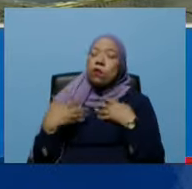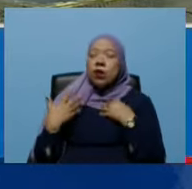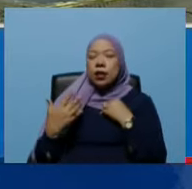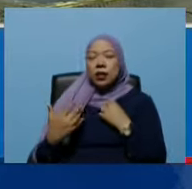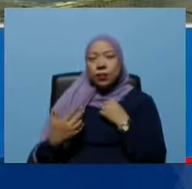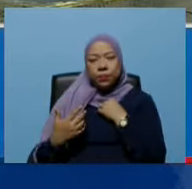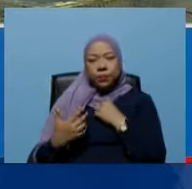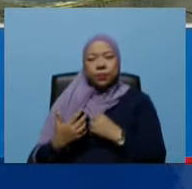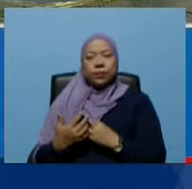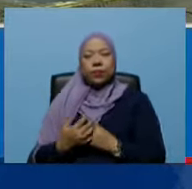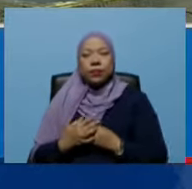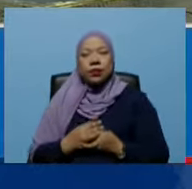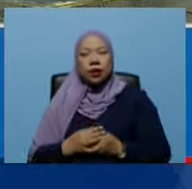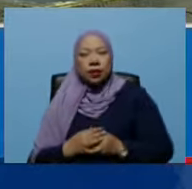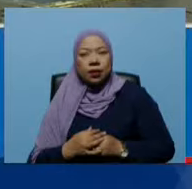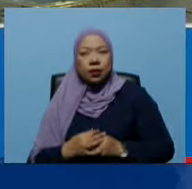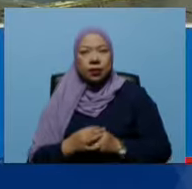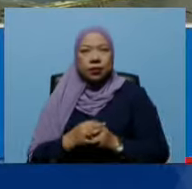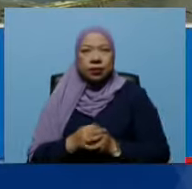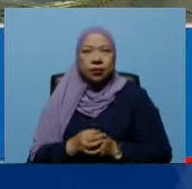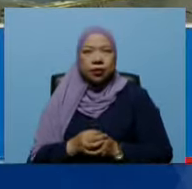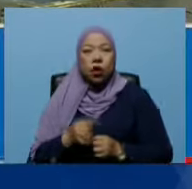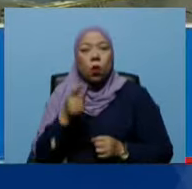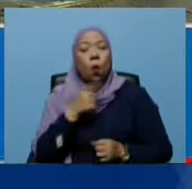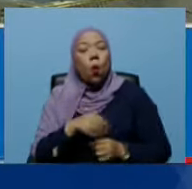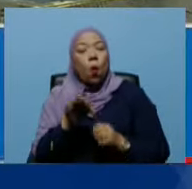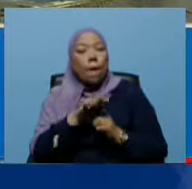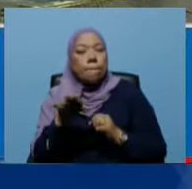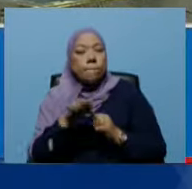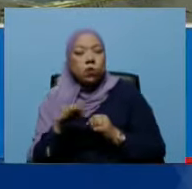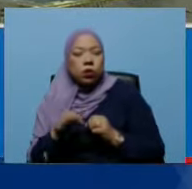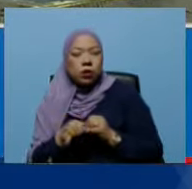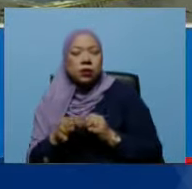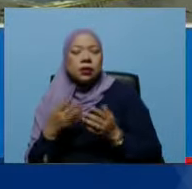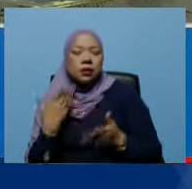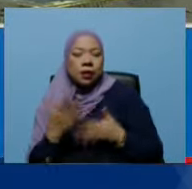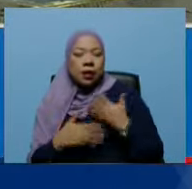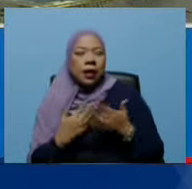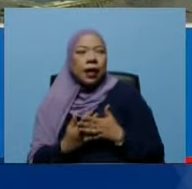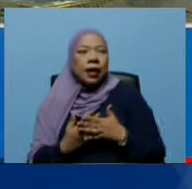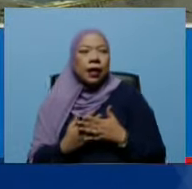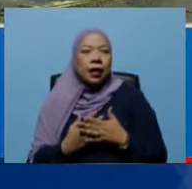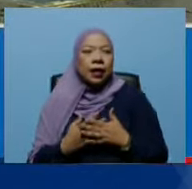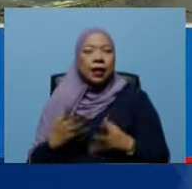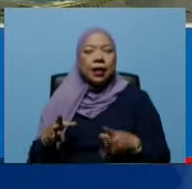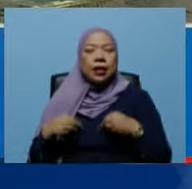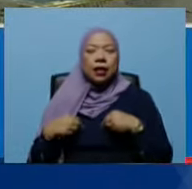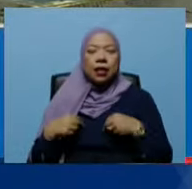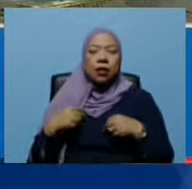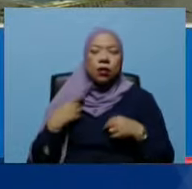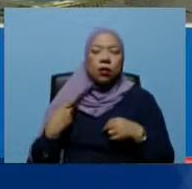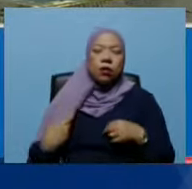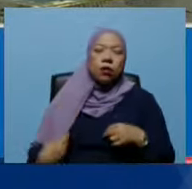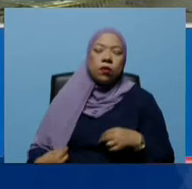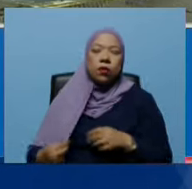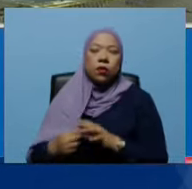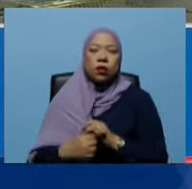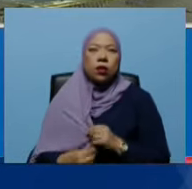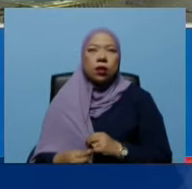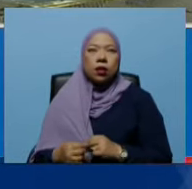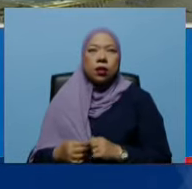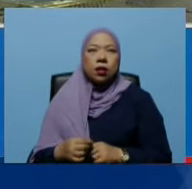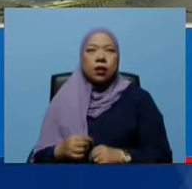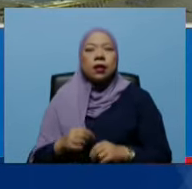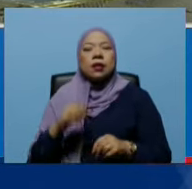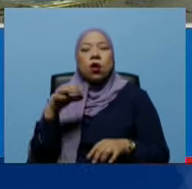Guacara, presidente, un municipio que había sido prácticamente azotado por el fascismo